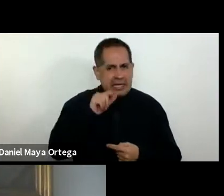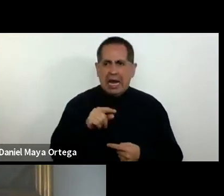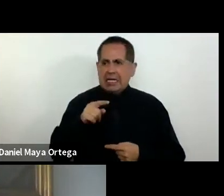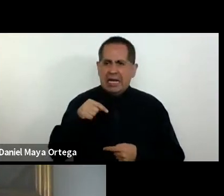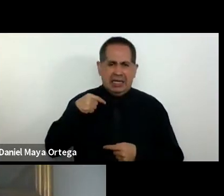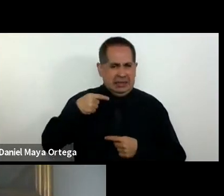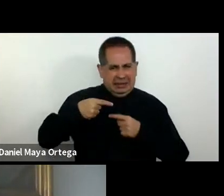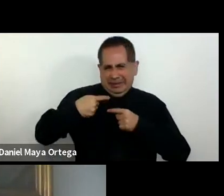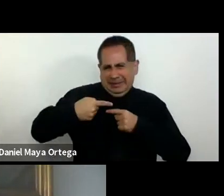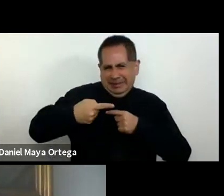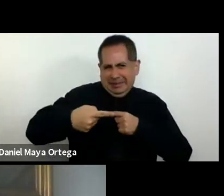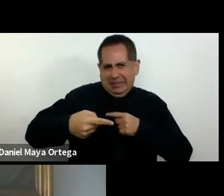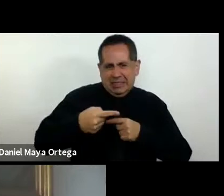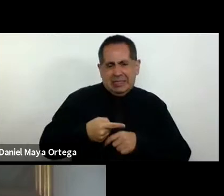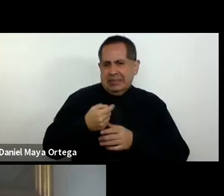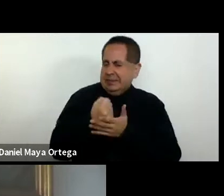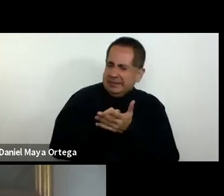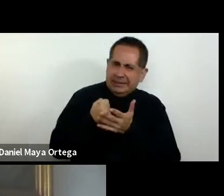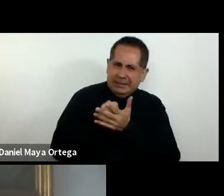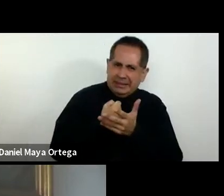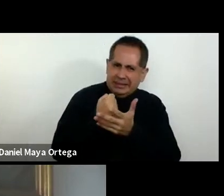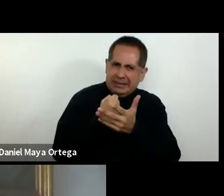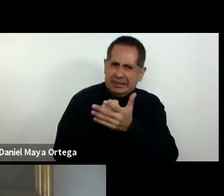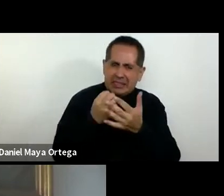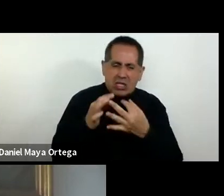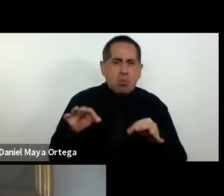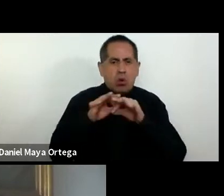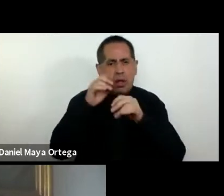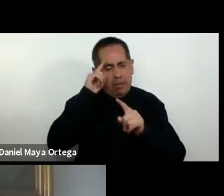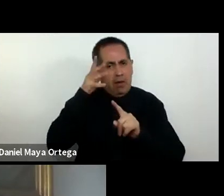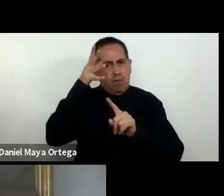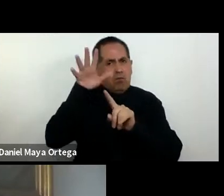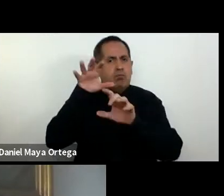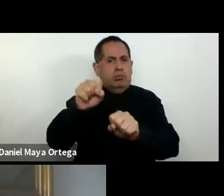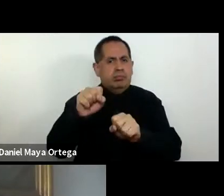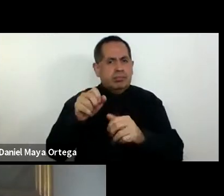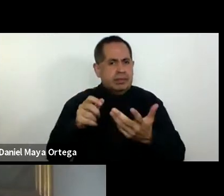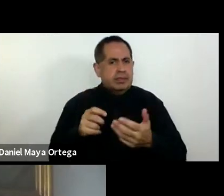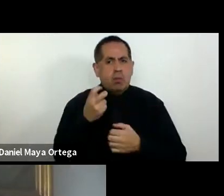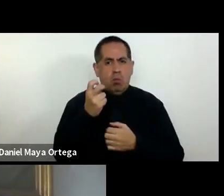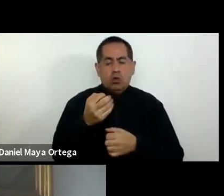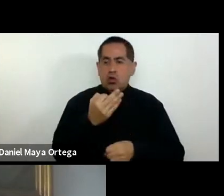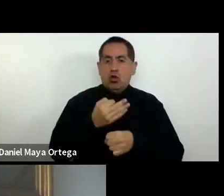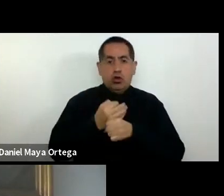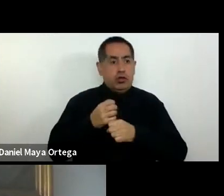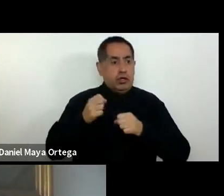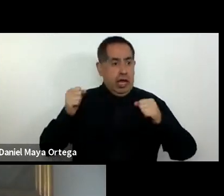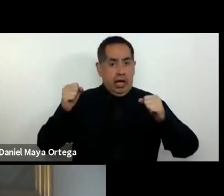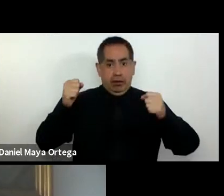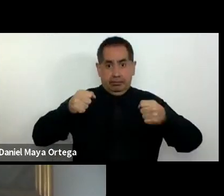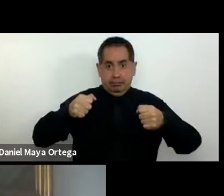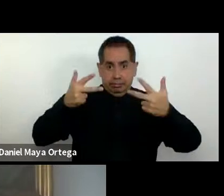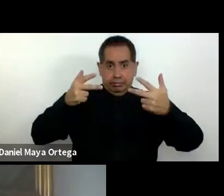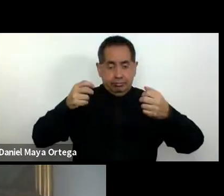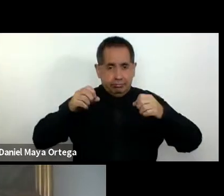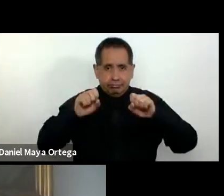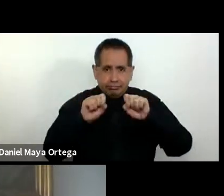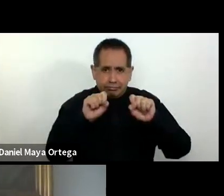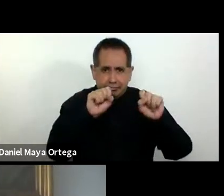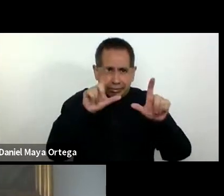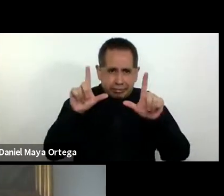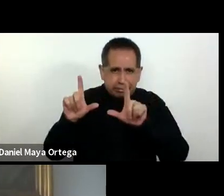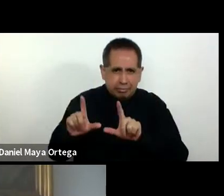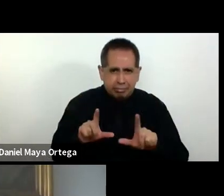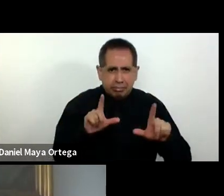futuro inmediato son sus armas más importantes. Es así como este encuentro representa un vínculo en el